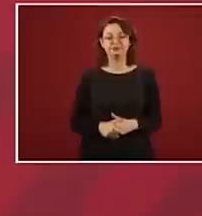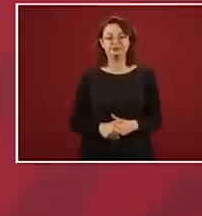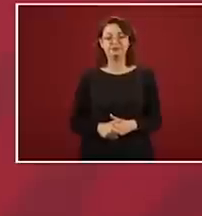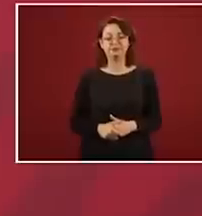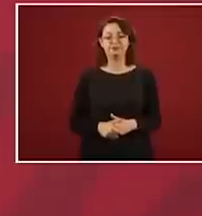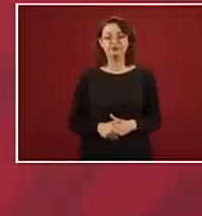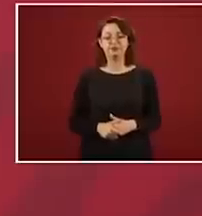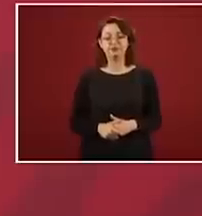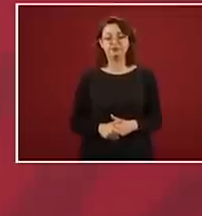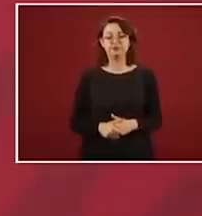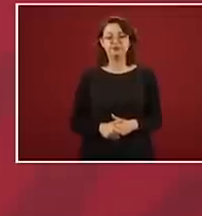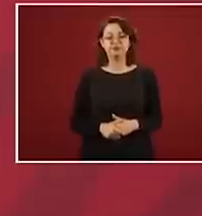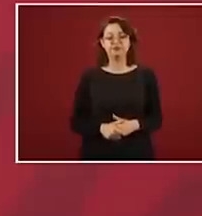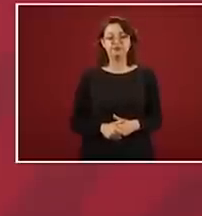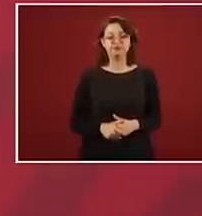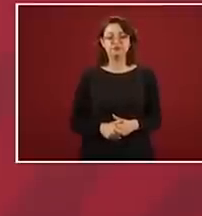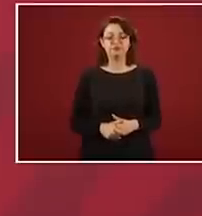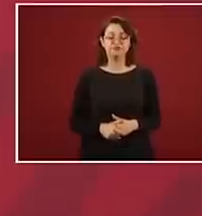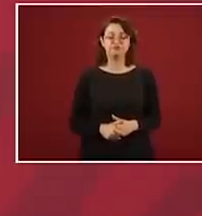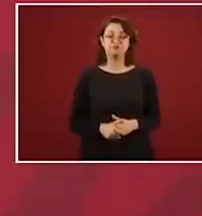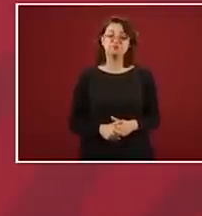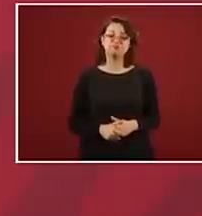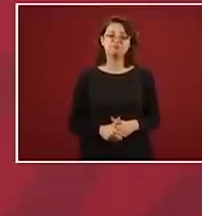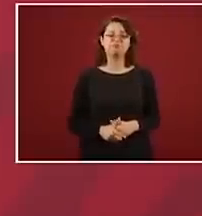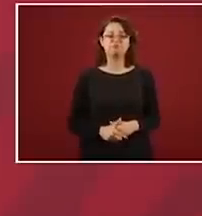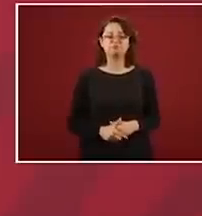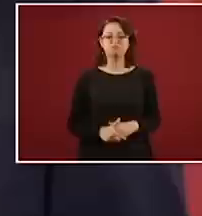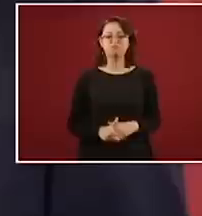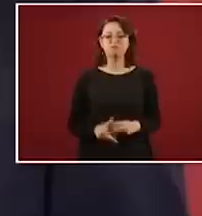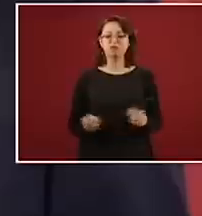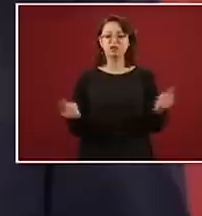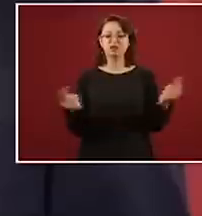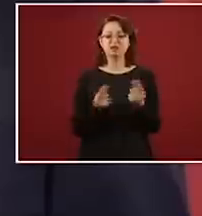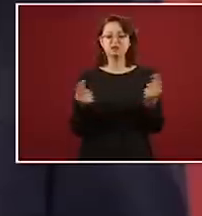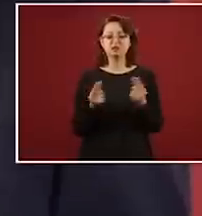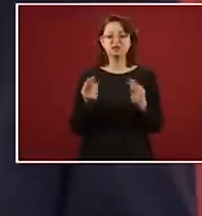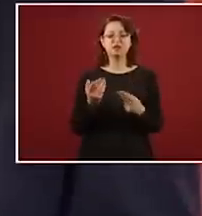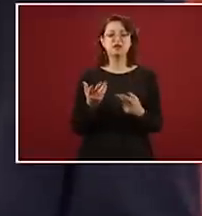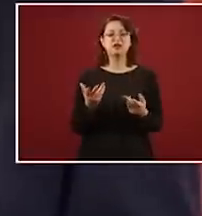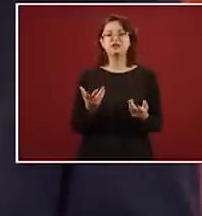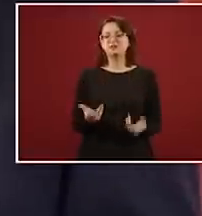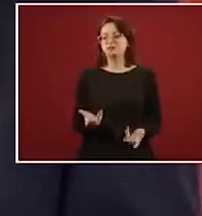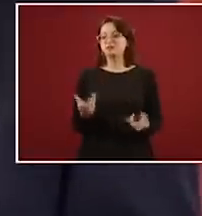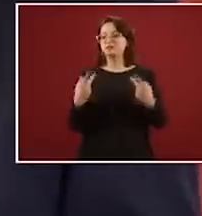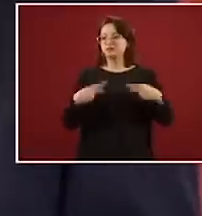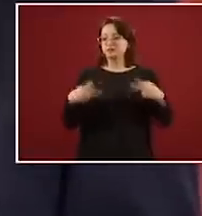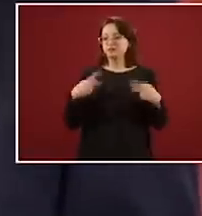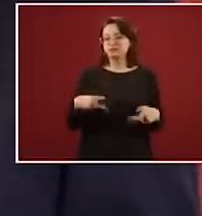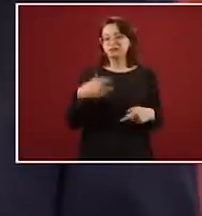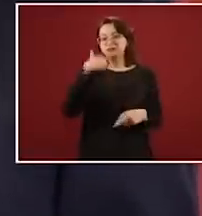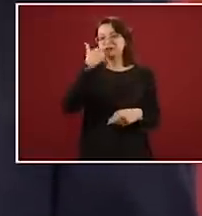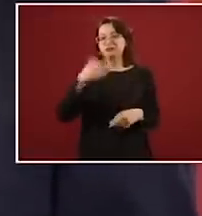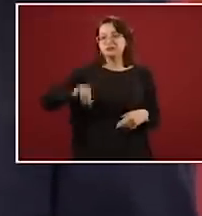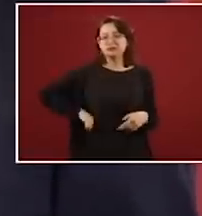Y pues se requieren compradores nacionales, extranjeros.